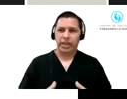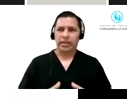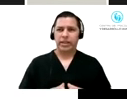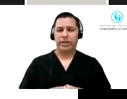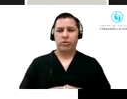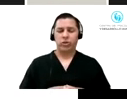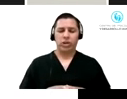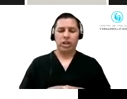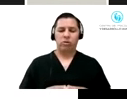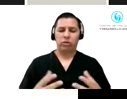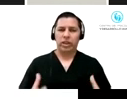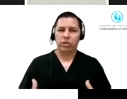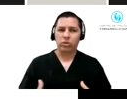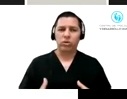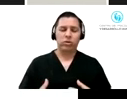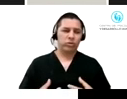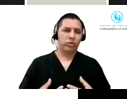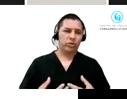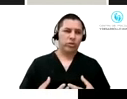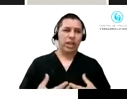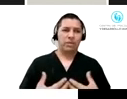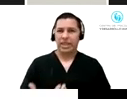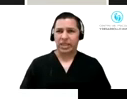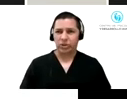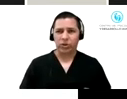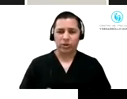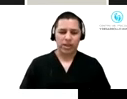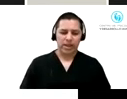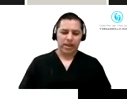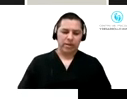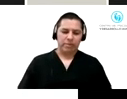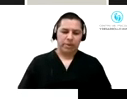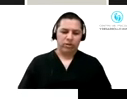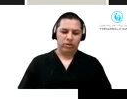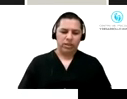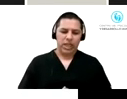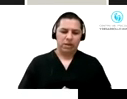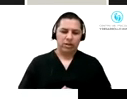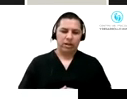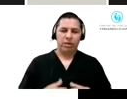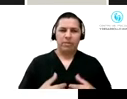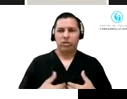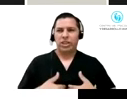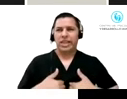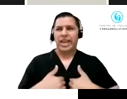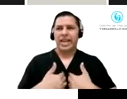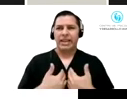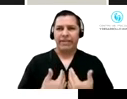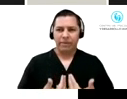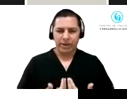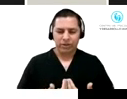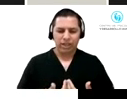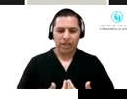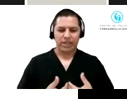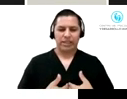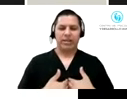del oriente, mucho de la cultura hindú, mucho de la meditación. Pero entonces estábamos hablando de personas que a